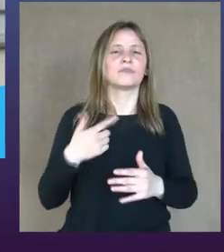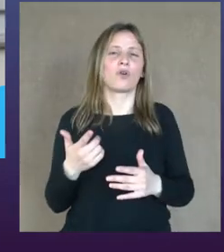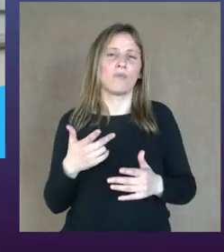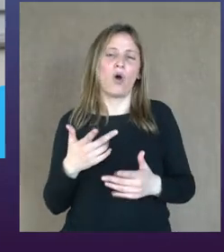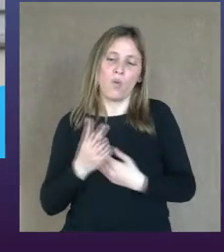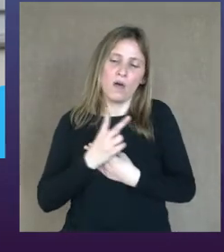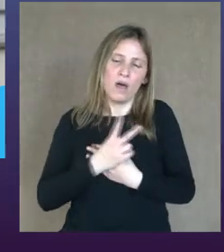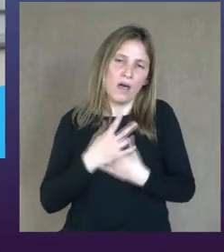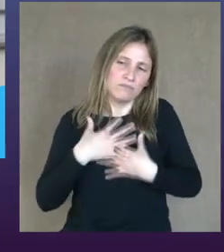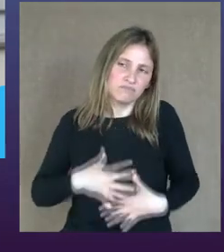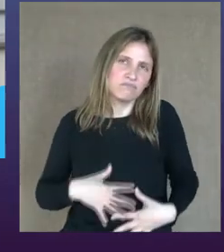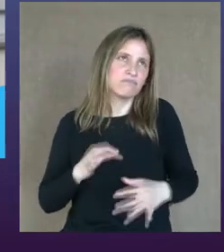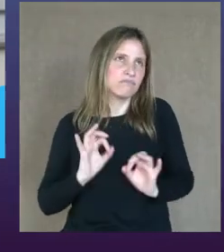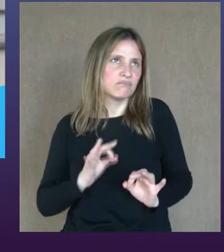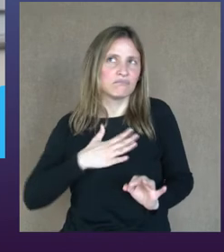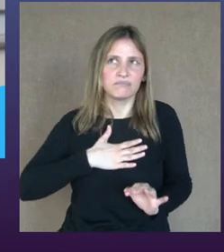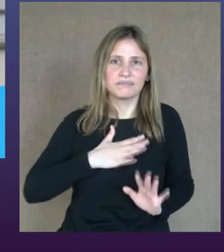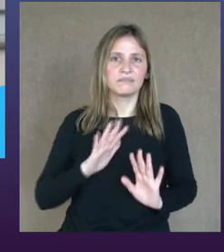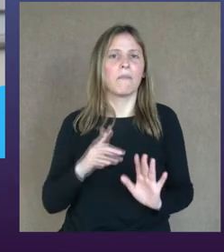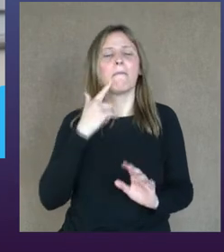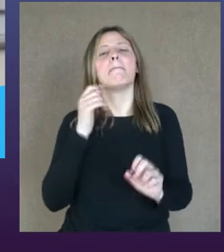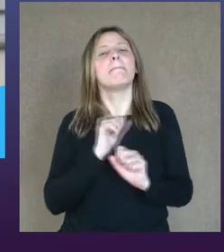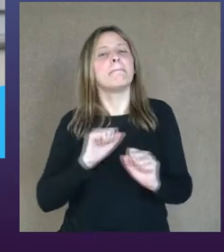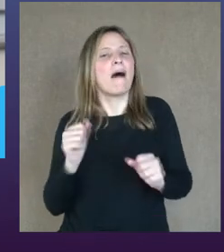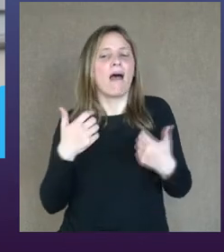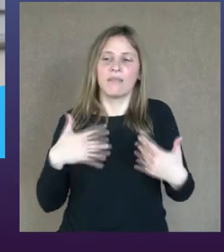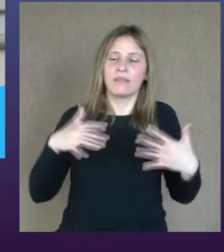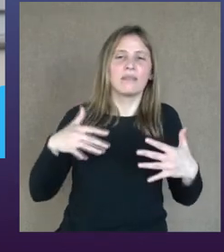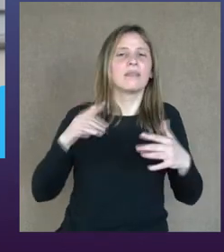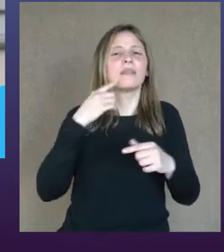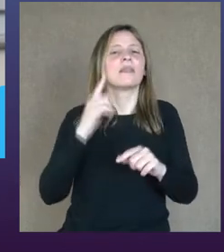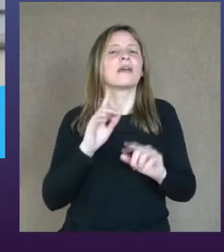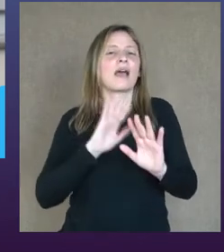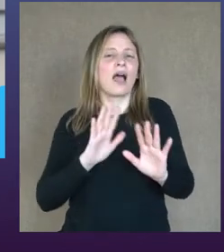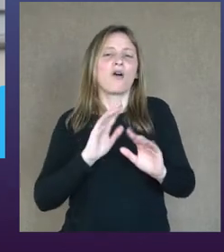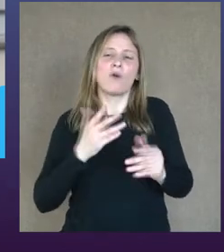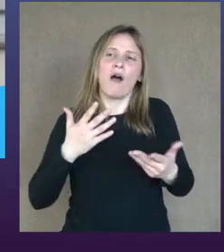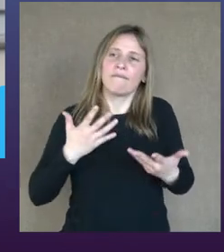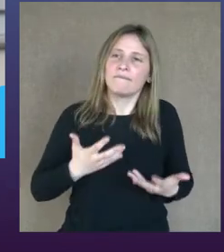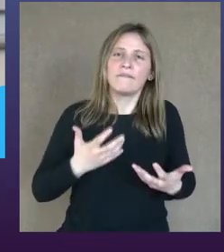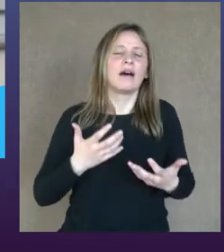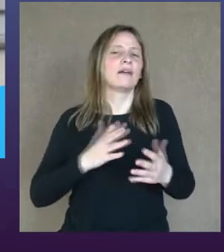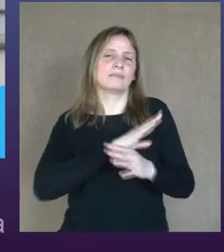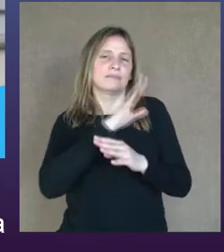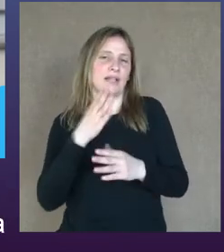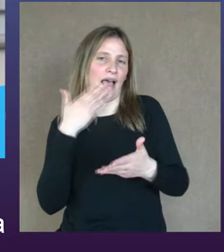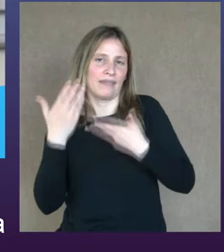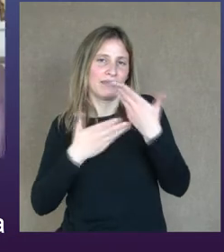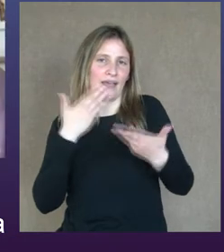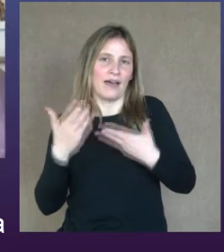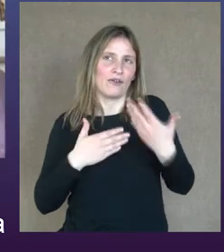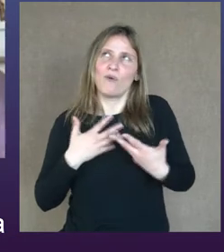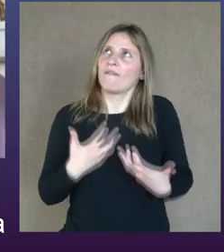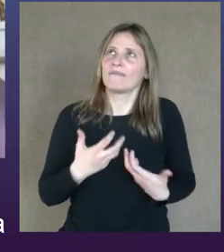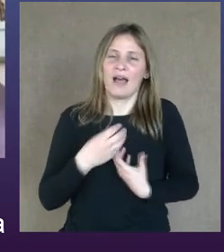acobijarnos, ¿no? Para ir dejando que cultivando esas ganas de salir a cantar, el propio deseo,